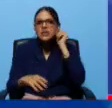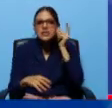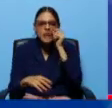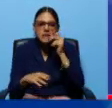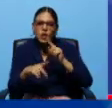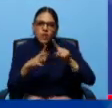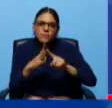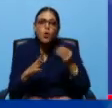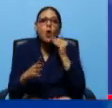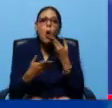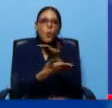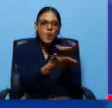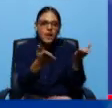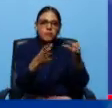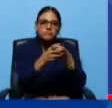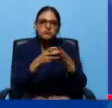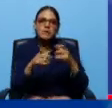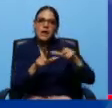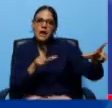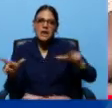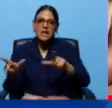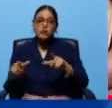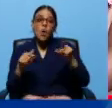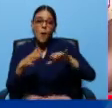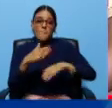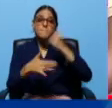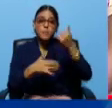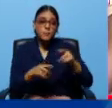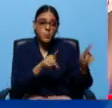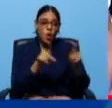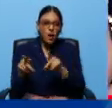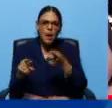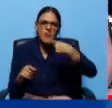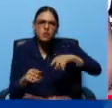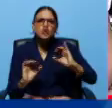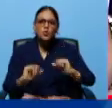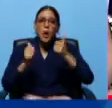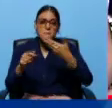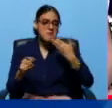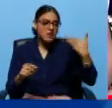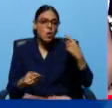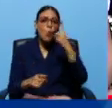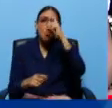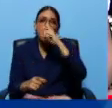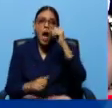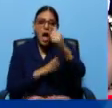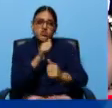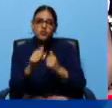y jóvenes. Y este programa apenas arrancó hace un año.